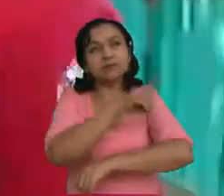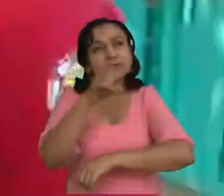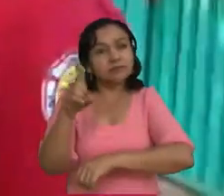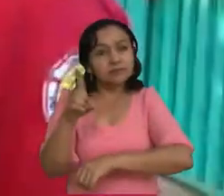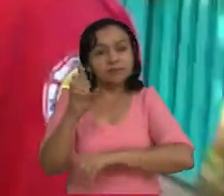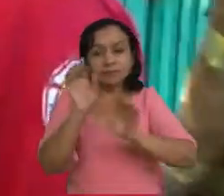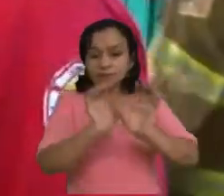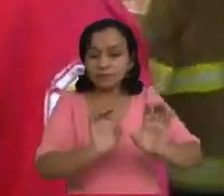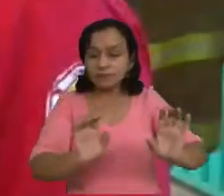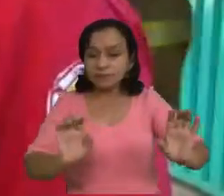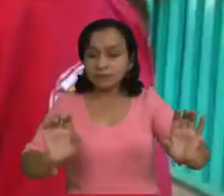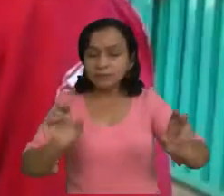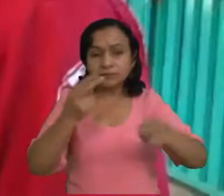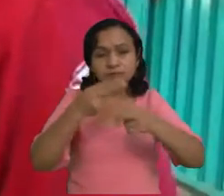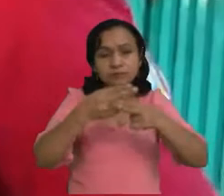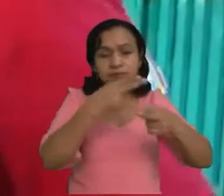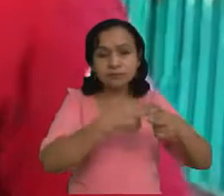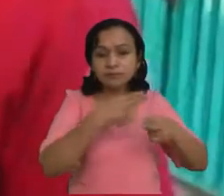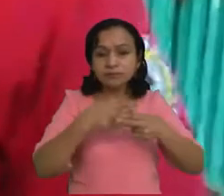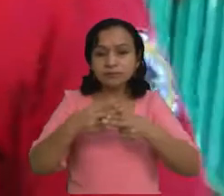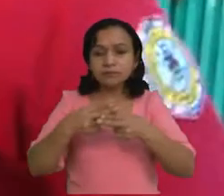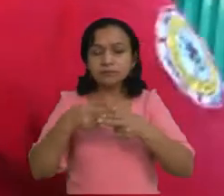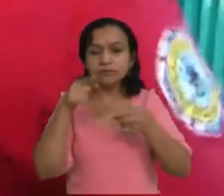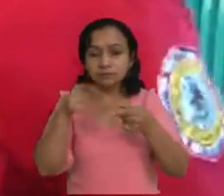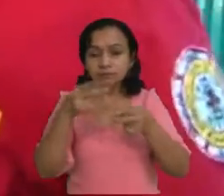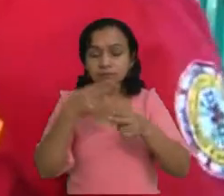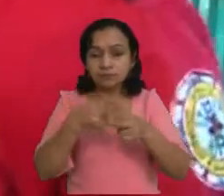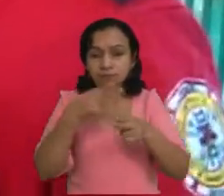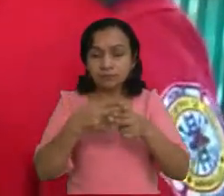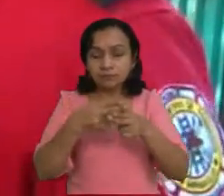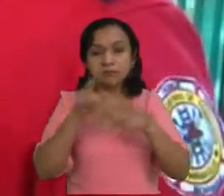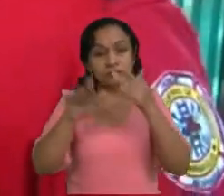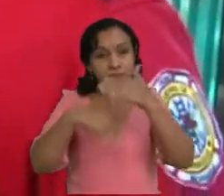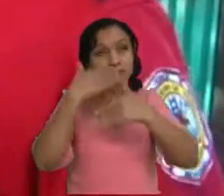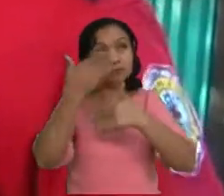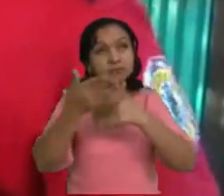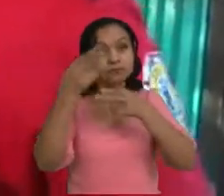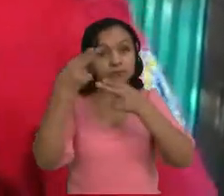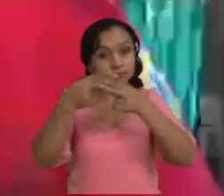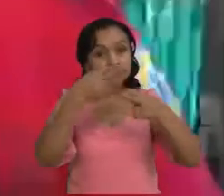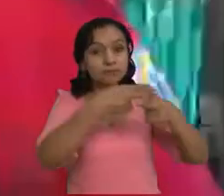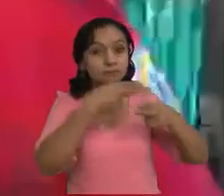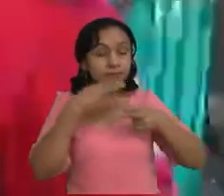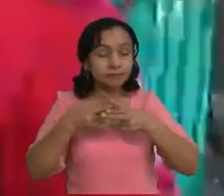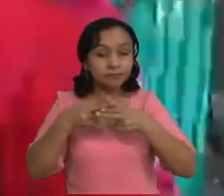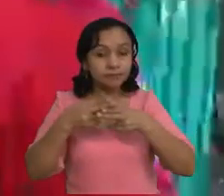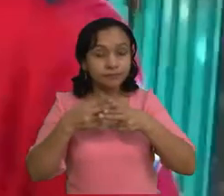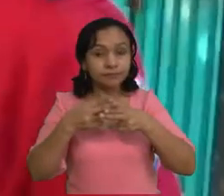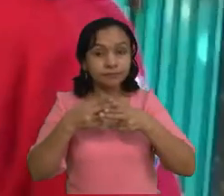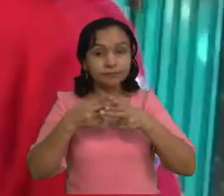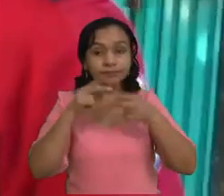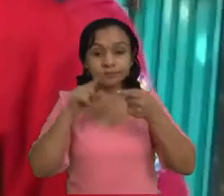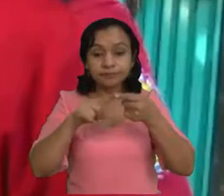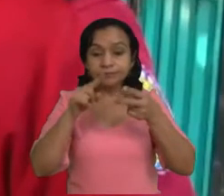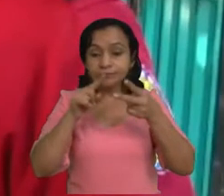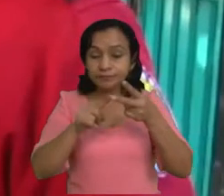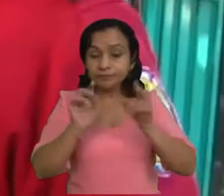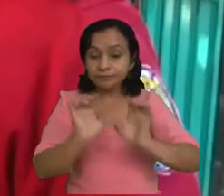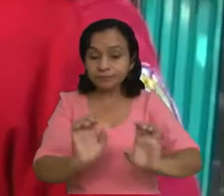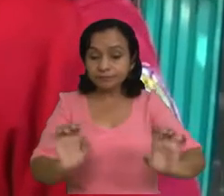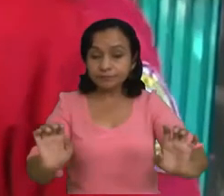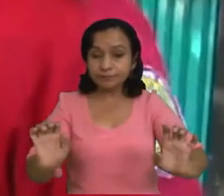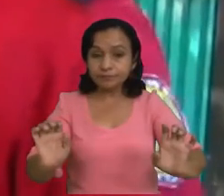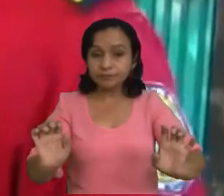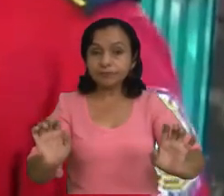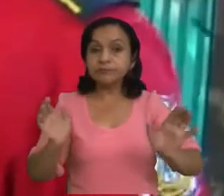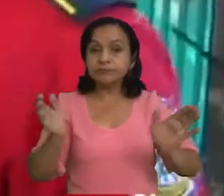niños tienen los nombres, el reporte? Sí, nosotros vamos a pasar los nombres exactos como son los niños para que sea de